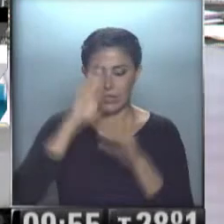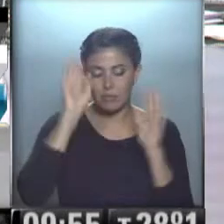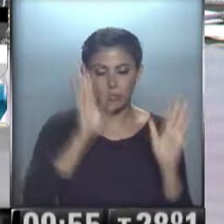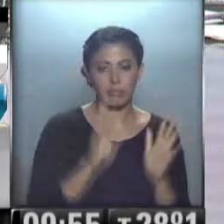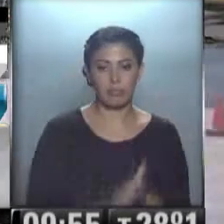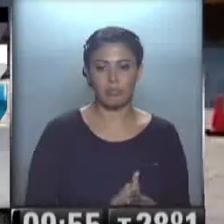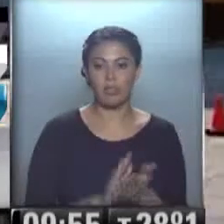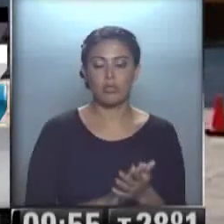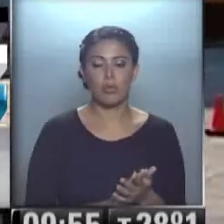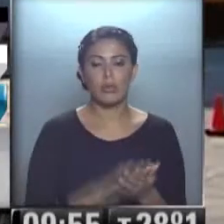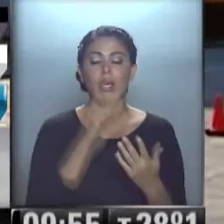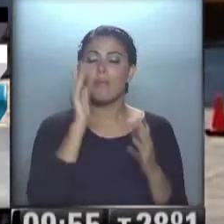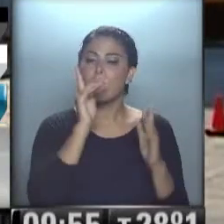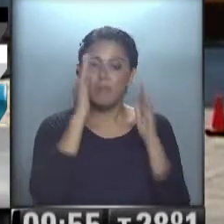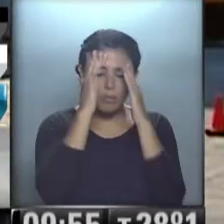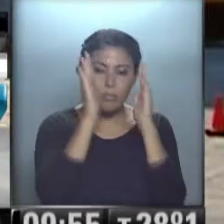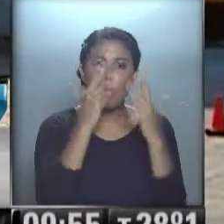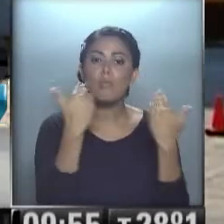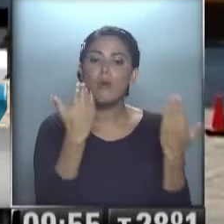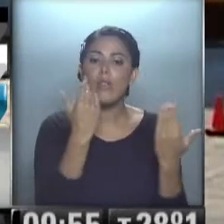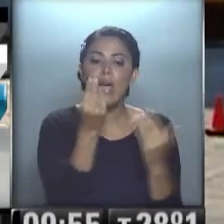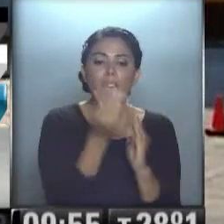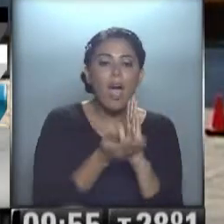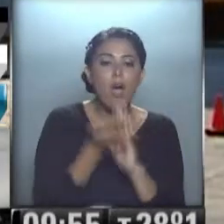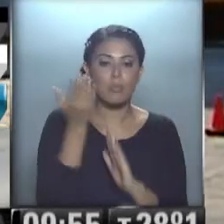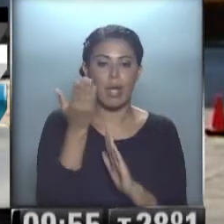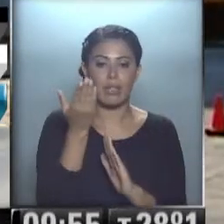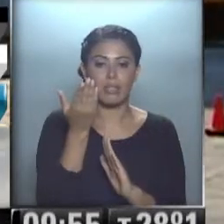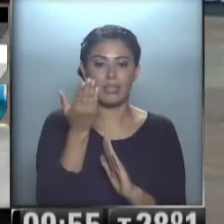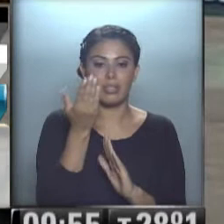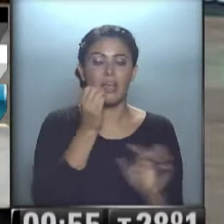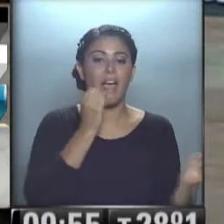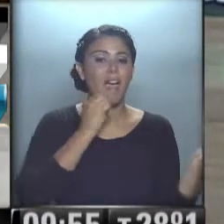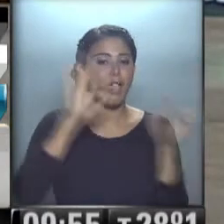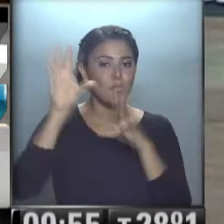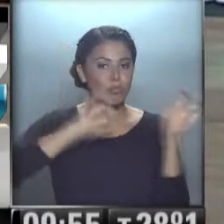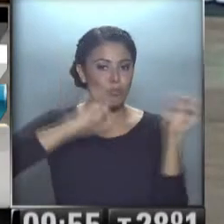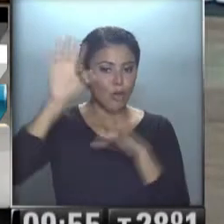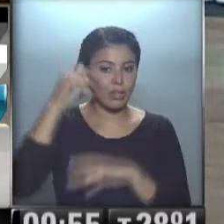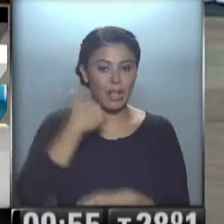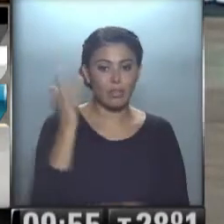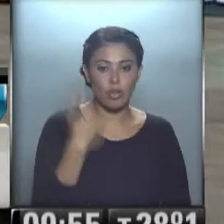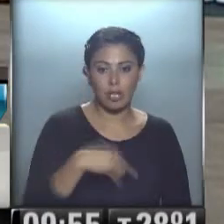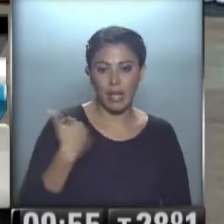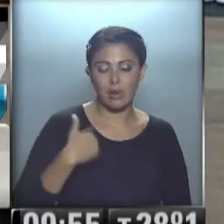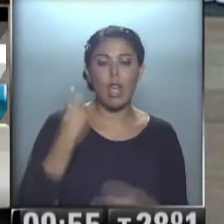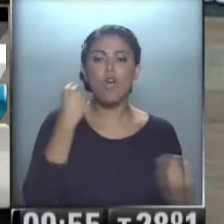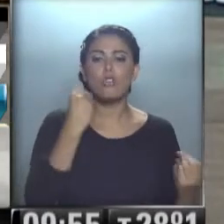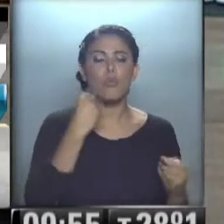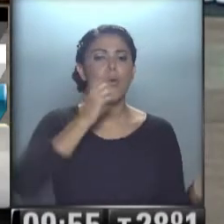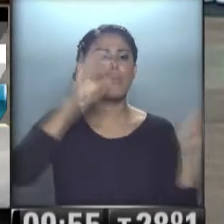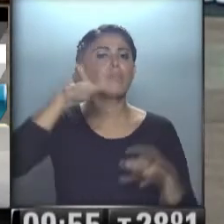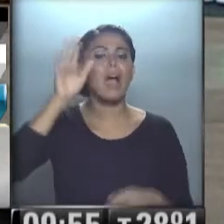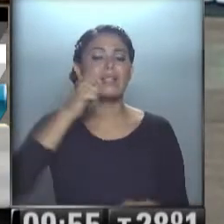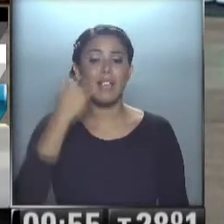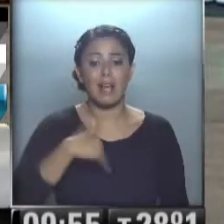24 países sobre los que se va a centrar la posibilidad de aumentar el flujo de exportaciones argentinas y cómo se va a hacer para que